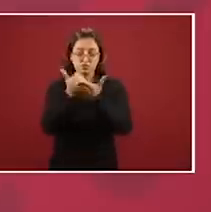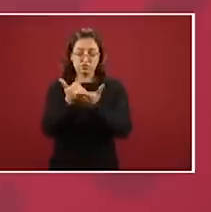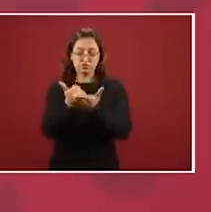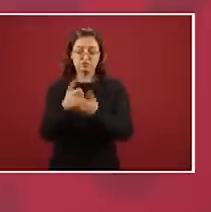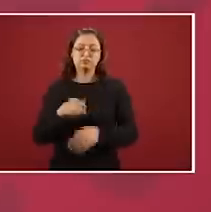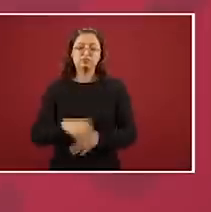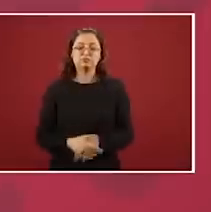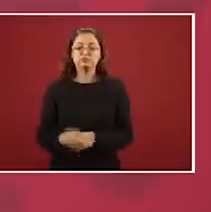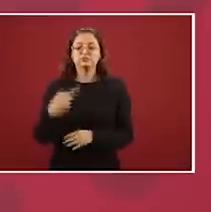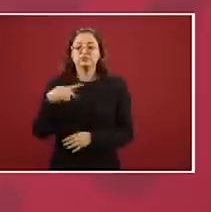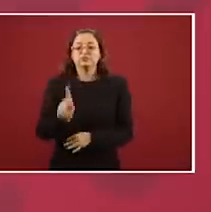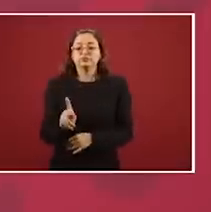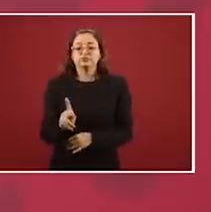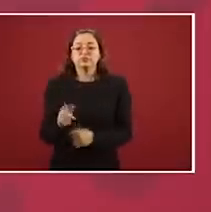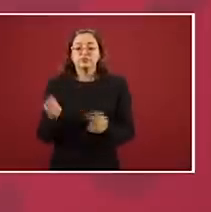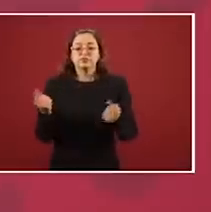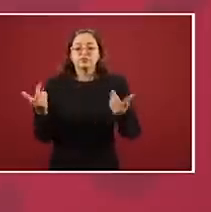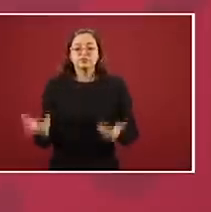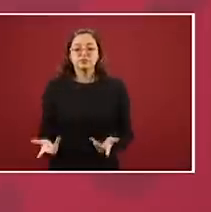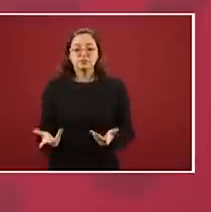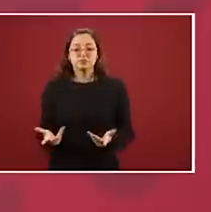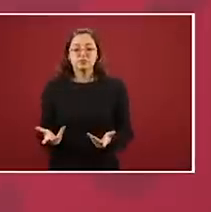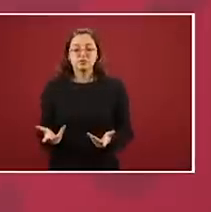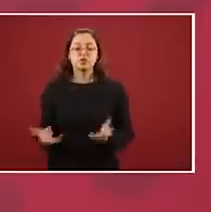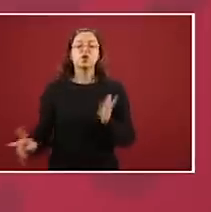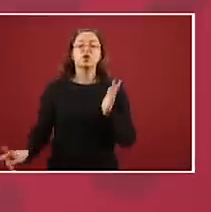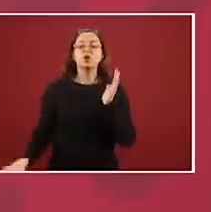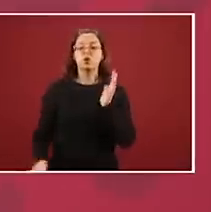¿Pero qué hacemos? ¿Regresamos al Seguro Popular?